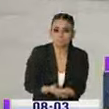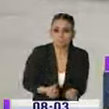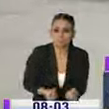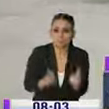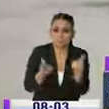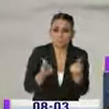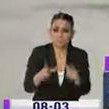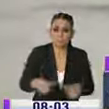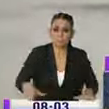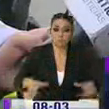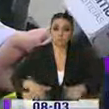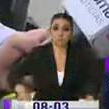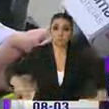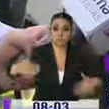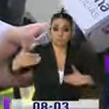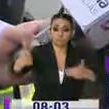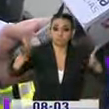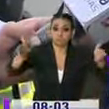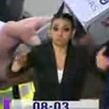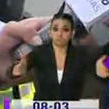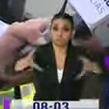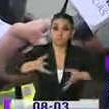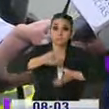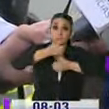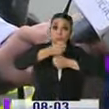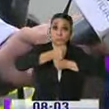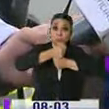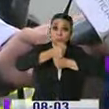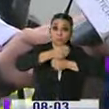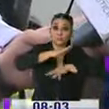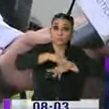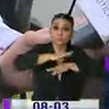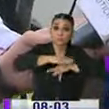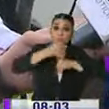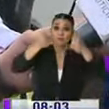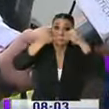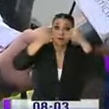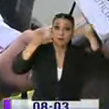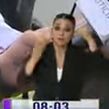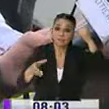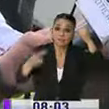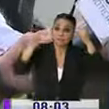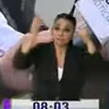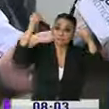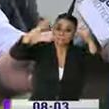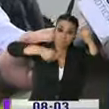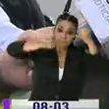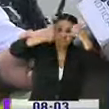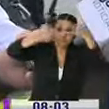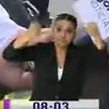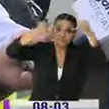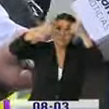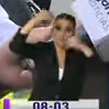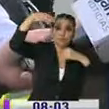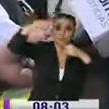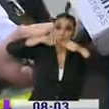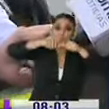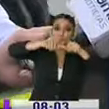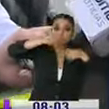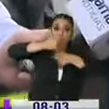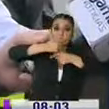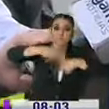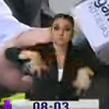quienes acordonaron la zona. Acordonamos la escena debido a que se encontraban todavía los cables con energía eléctrica. Posterior a aquello,